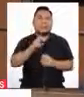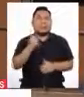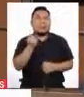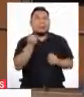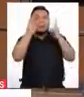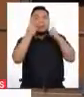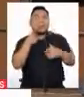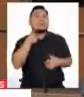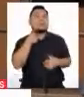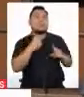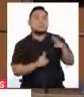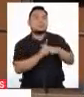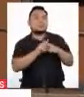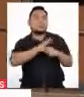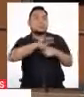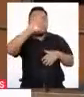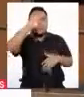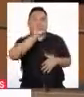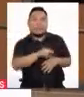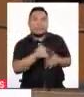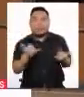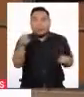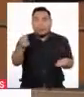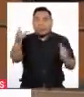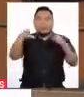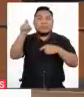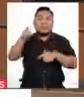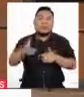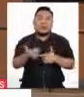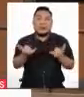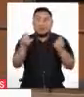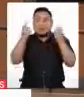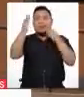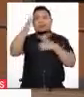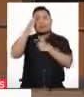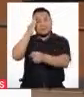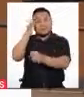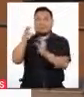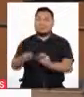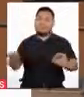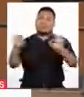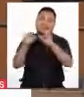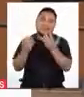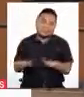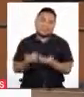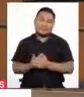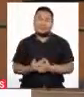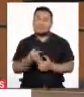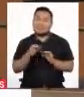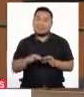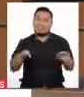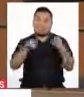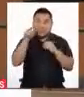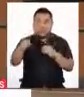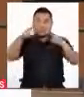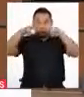percatamos y nos damos cuenta cómo hemos descuidado la investigación cuando la necesitamos. Y dependemos completamente de la investigación